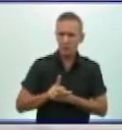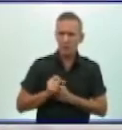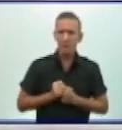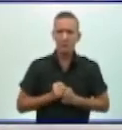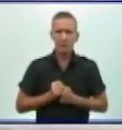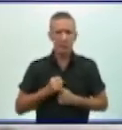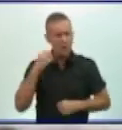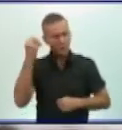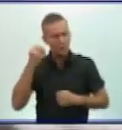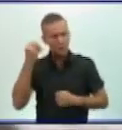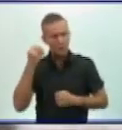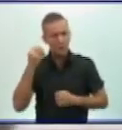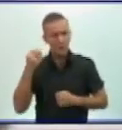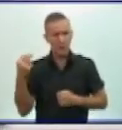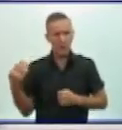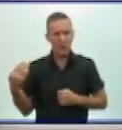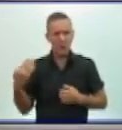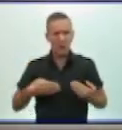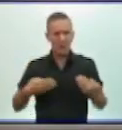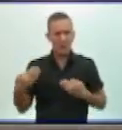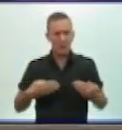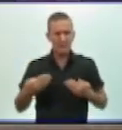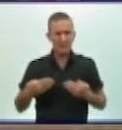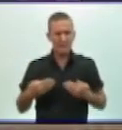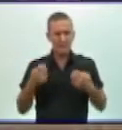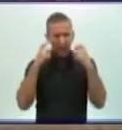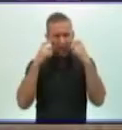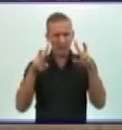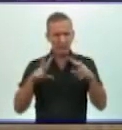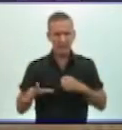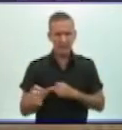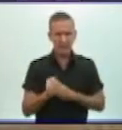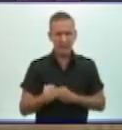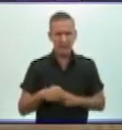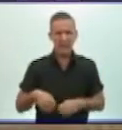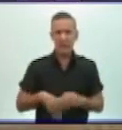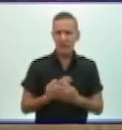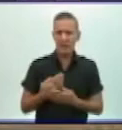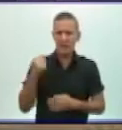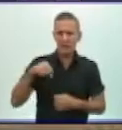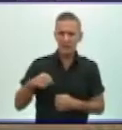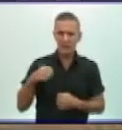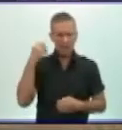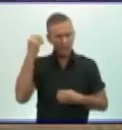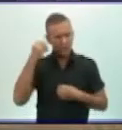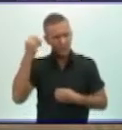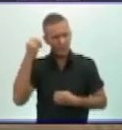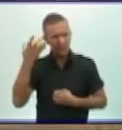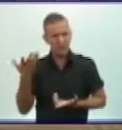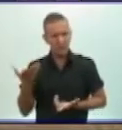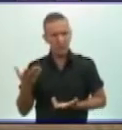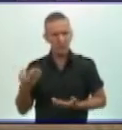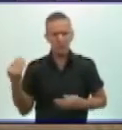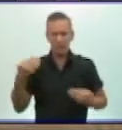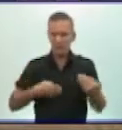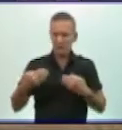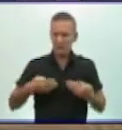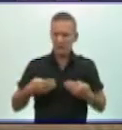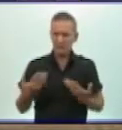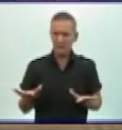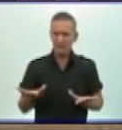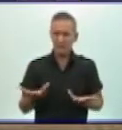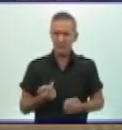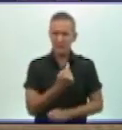preocupados en participar para el mejoramiento de la vida de todos. En el día de hoy, les propongo reflexionar sobre la participación.